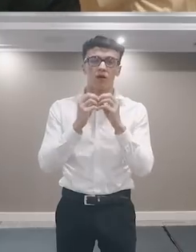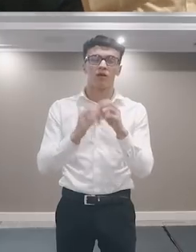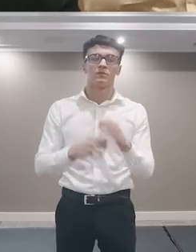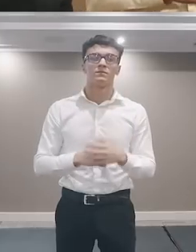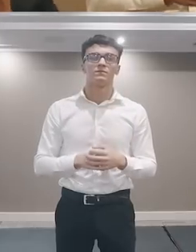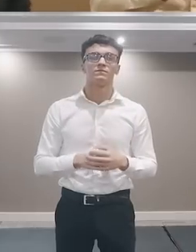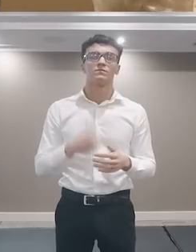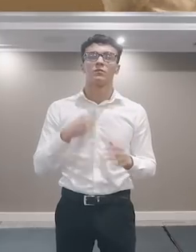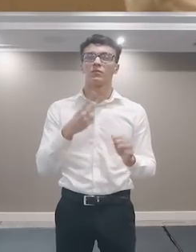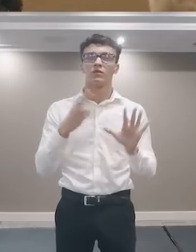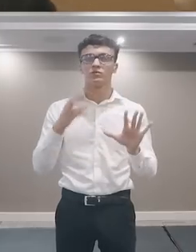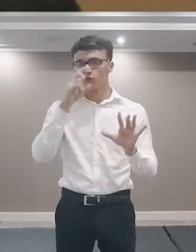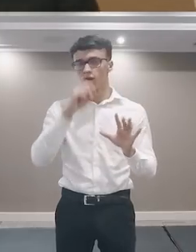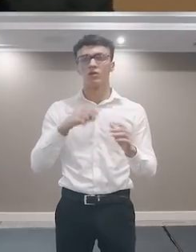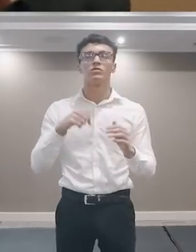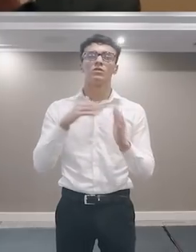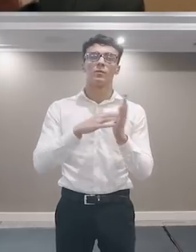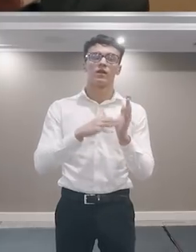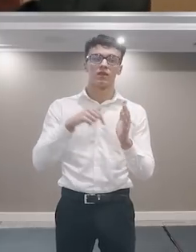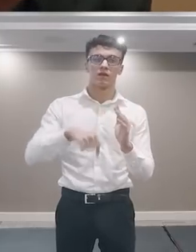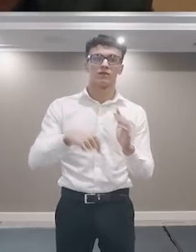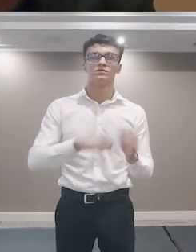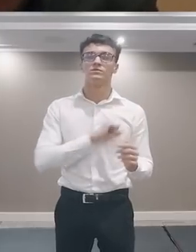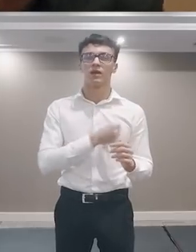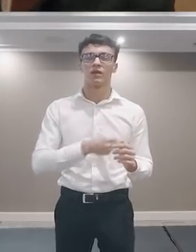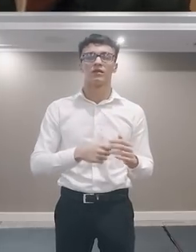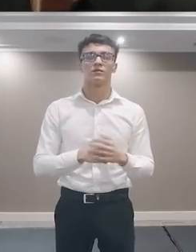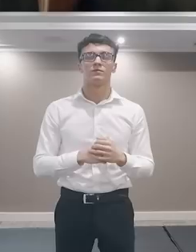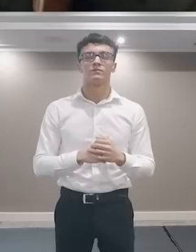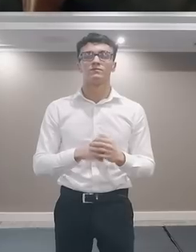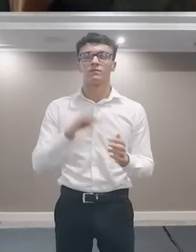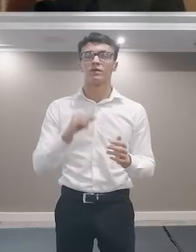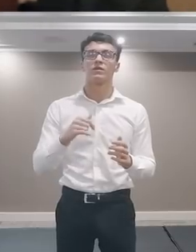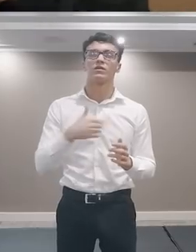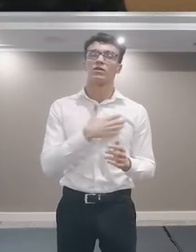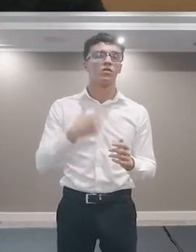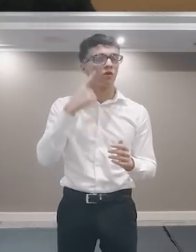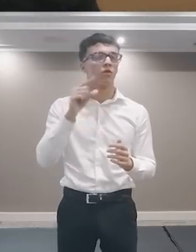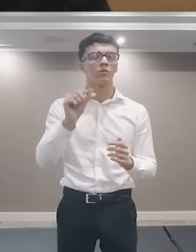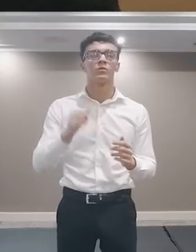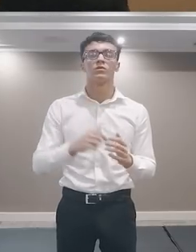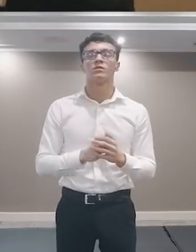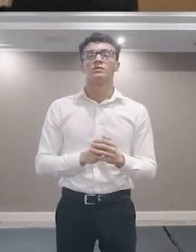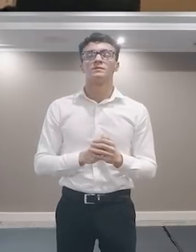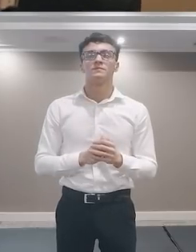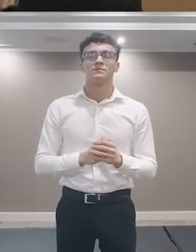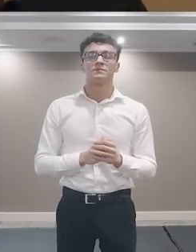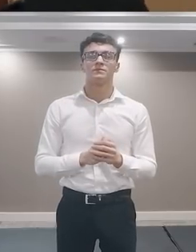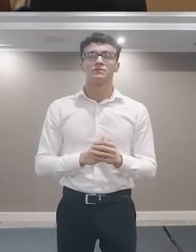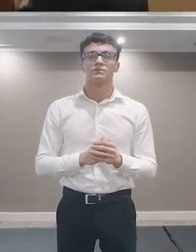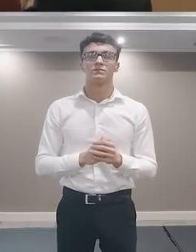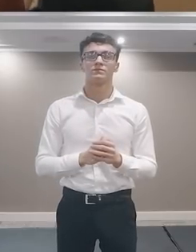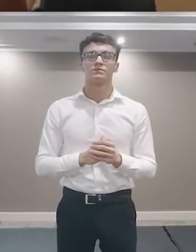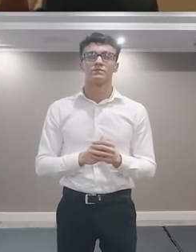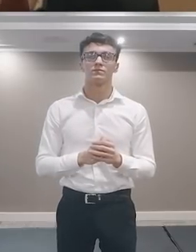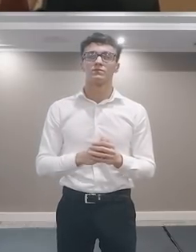años soy de valència de aquí de españa y bueno para que me conozcáis un poquito más muy breve para que sepáis que no